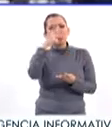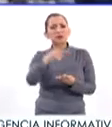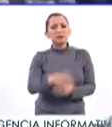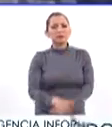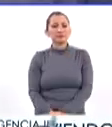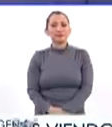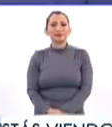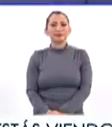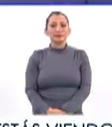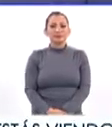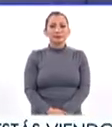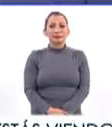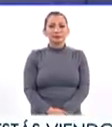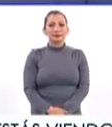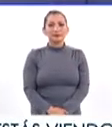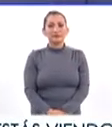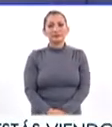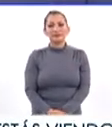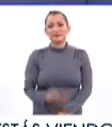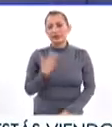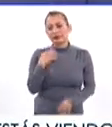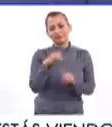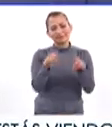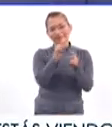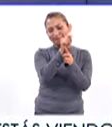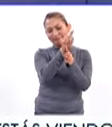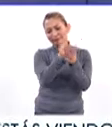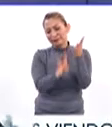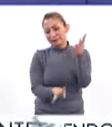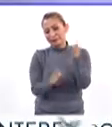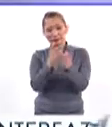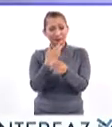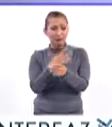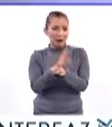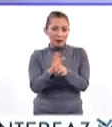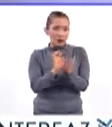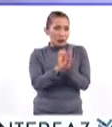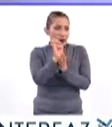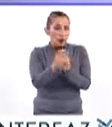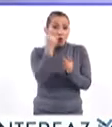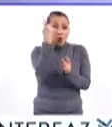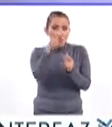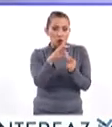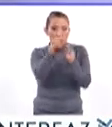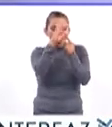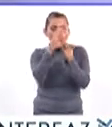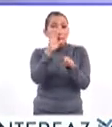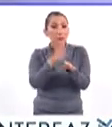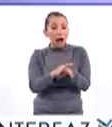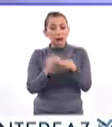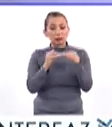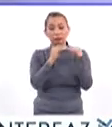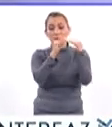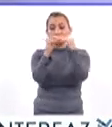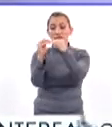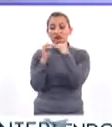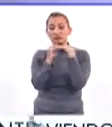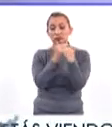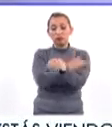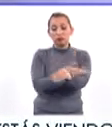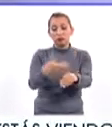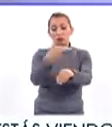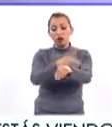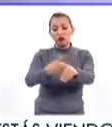México? Bueno, pues tiene muchos beneficios, ¿no? Uno de ellos es justamente se vuelve mucho más democrático